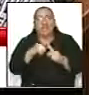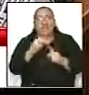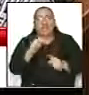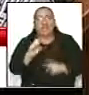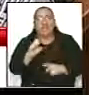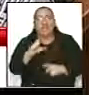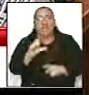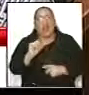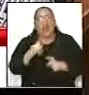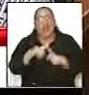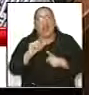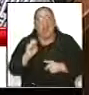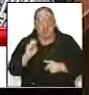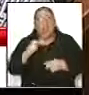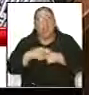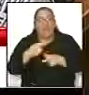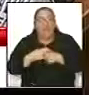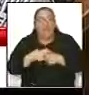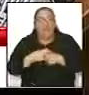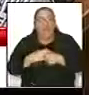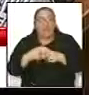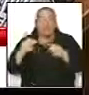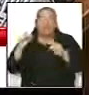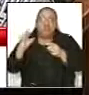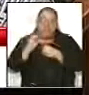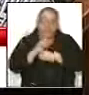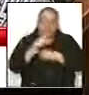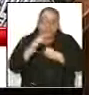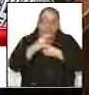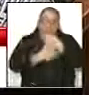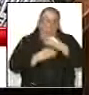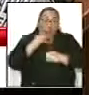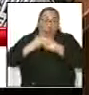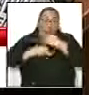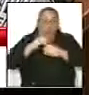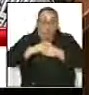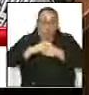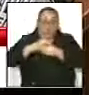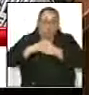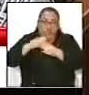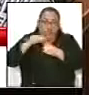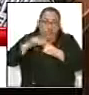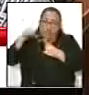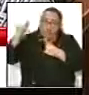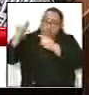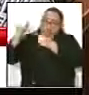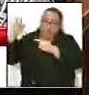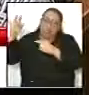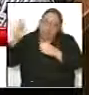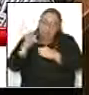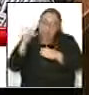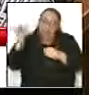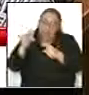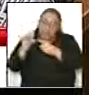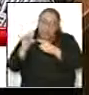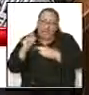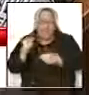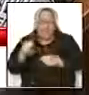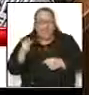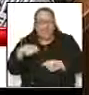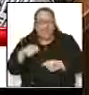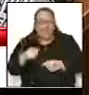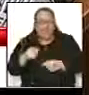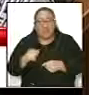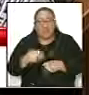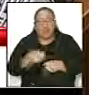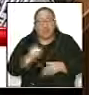equivoco, porque hay un componente de seguro, de construcción y de lanzamiento y todo, digamos, una infraestructura inmensa. Tan es así que si contamos, digamos, los